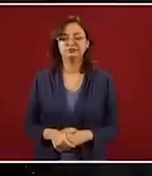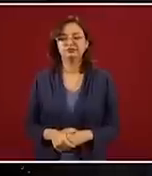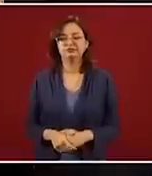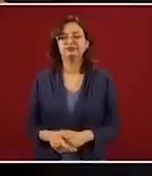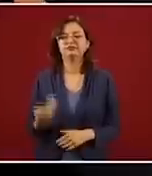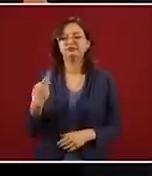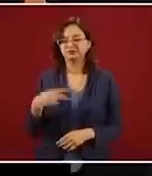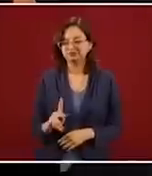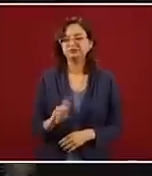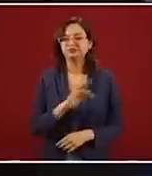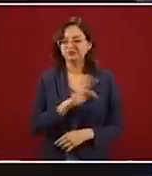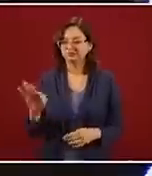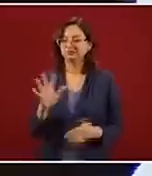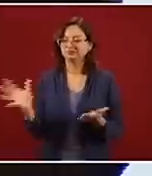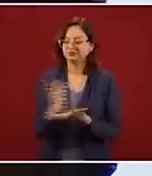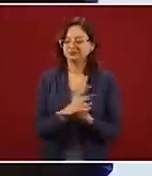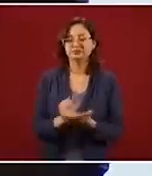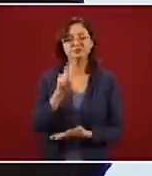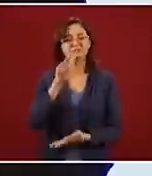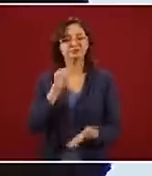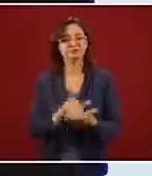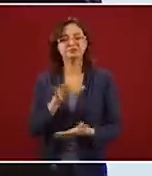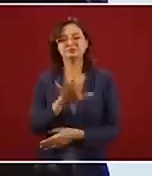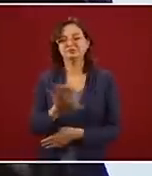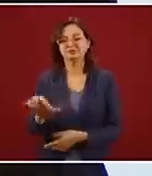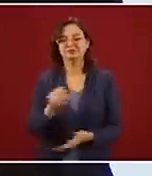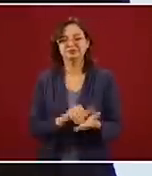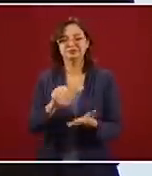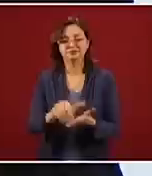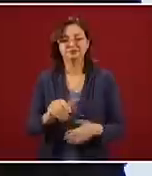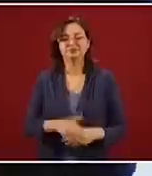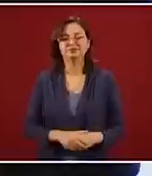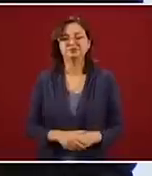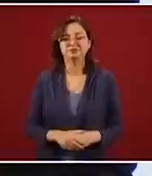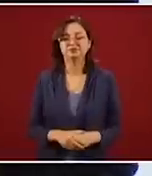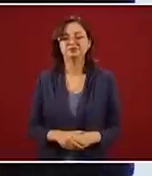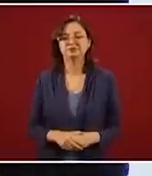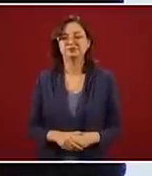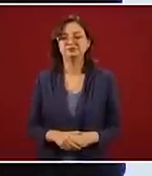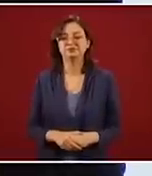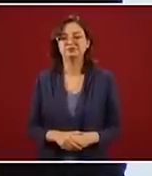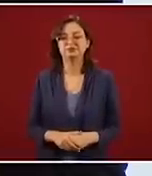se obtendrían los 2 mil 500 millones y un año